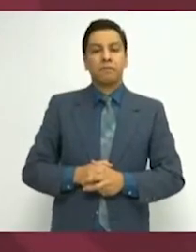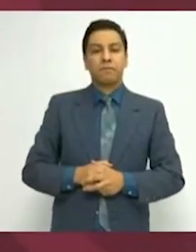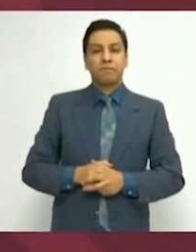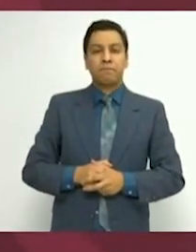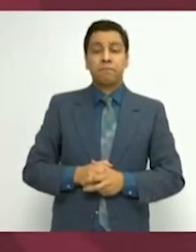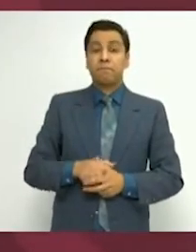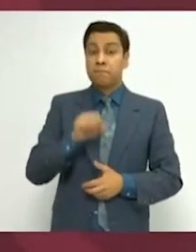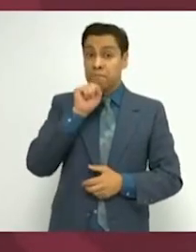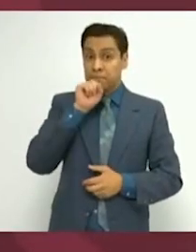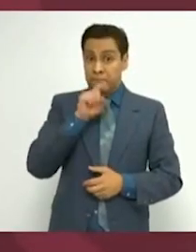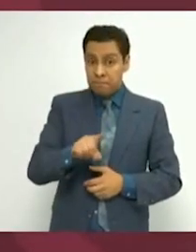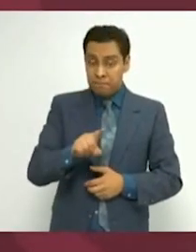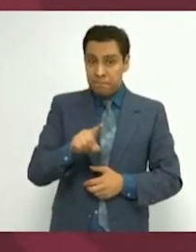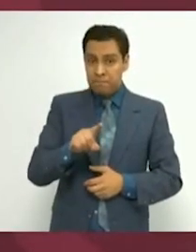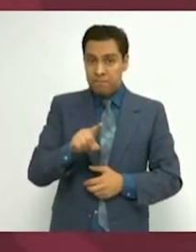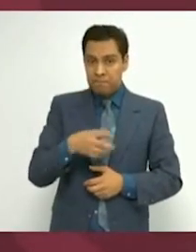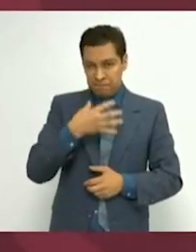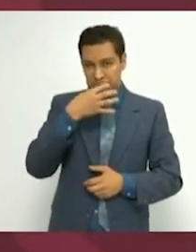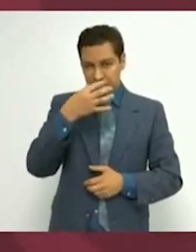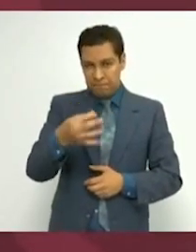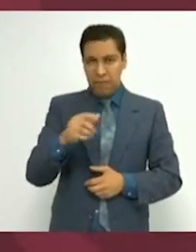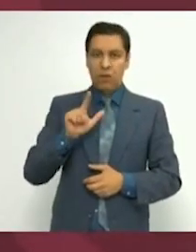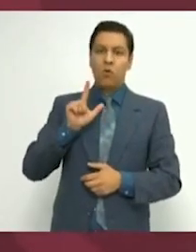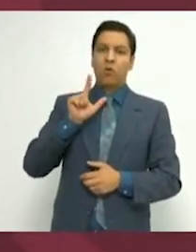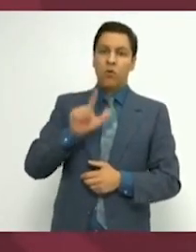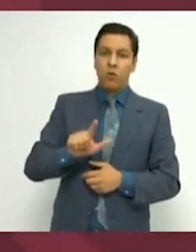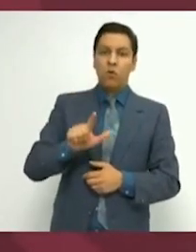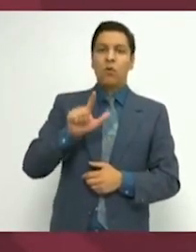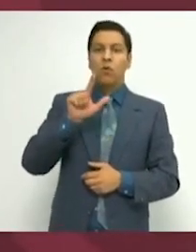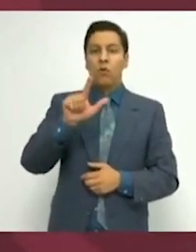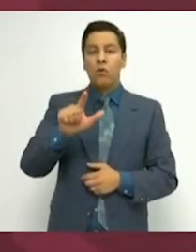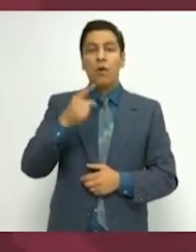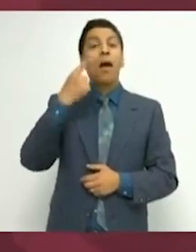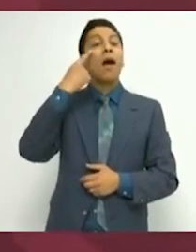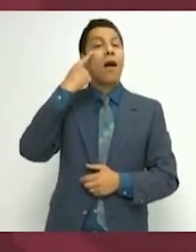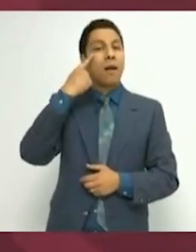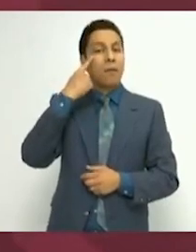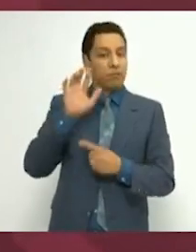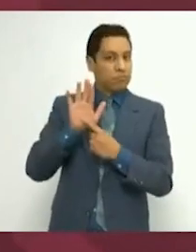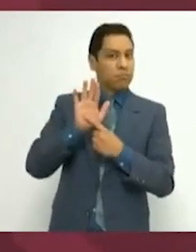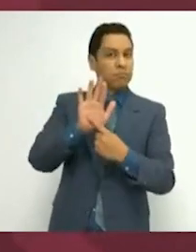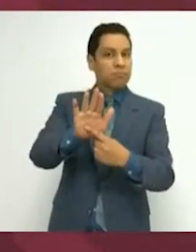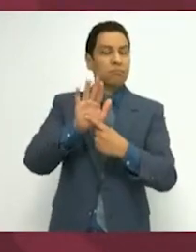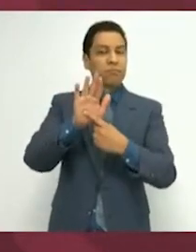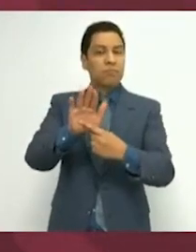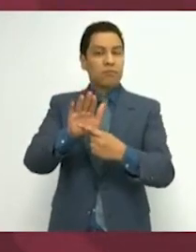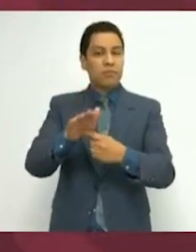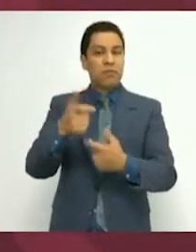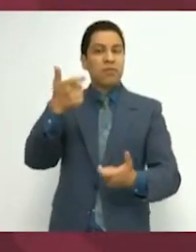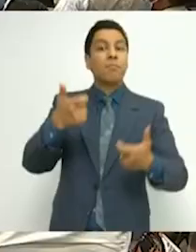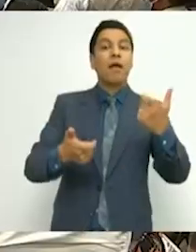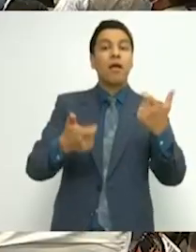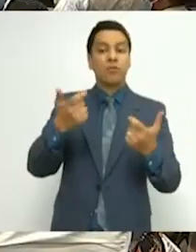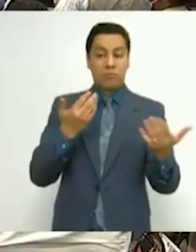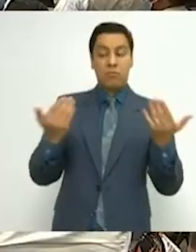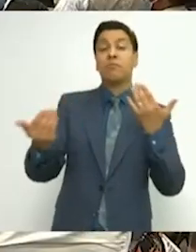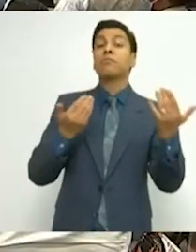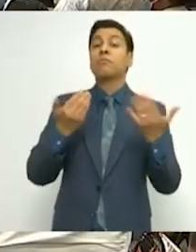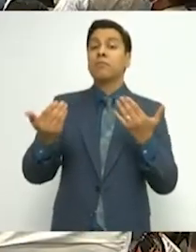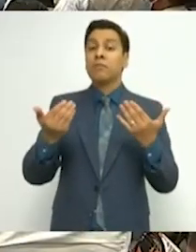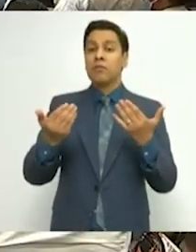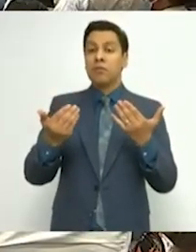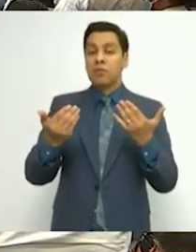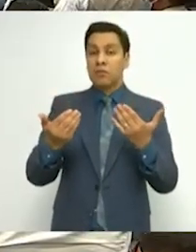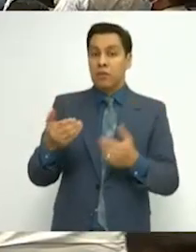todos los lunes vamos a estar viendo quién es quién en los precios. Si no cumplen, pues en